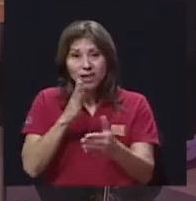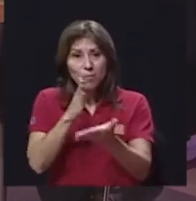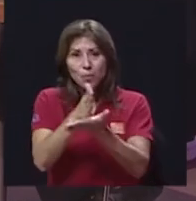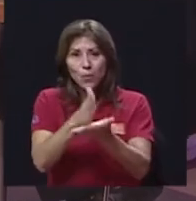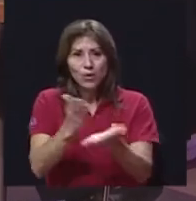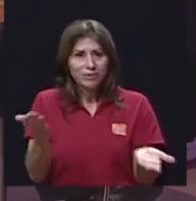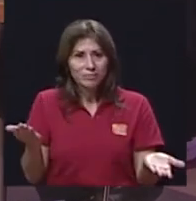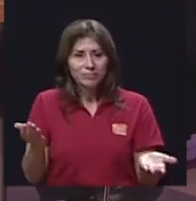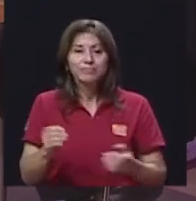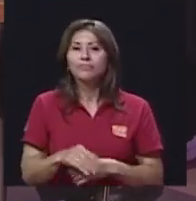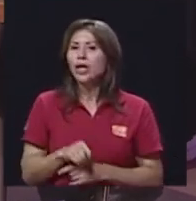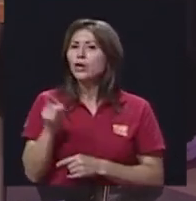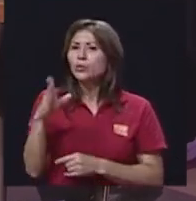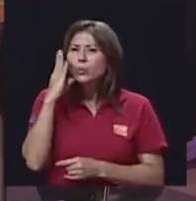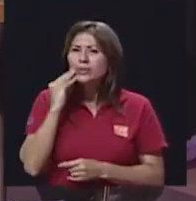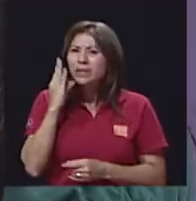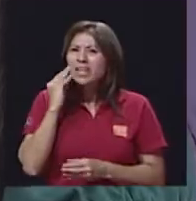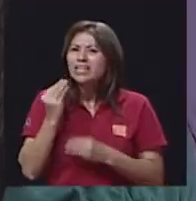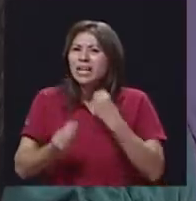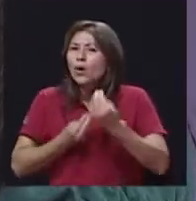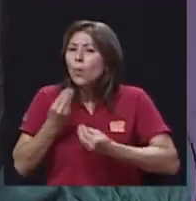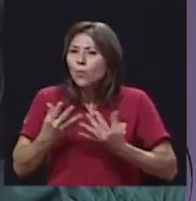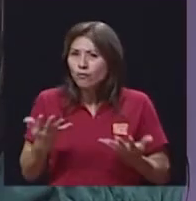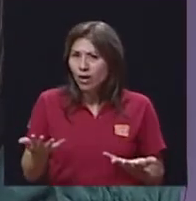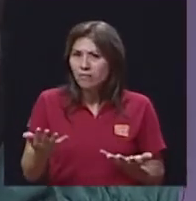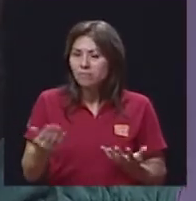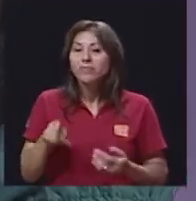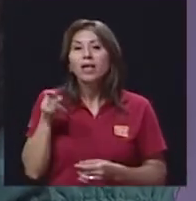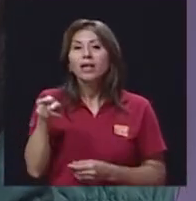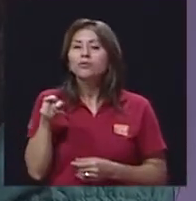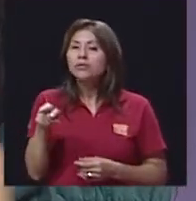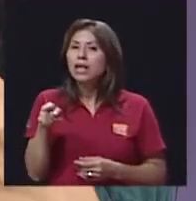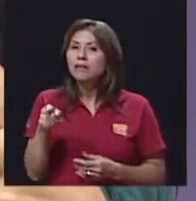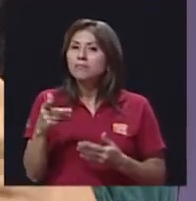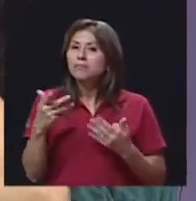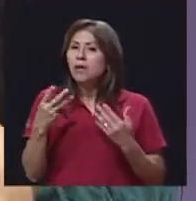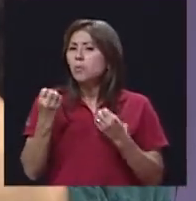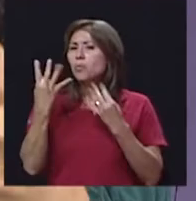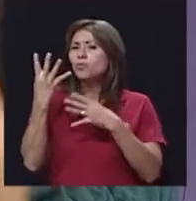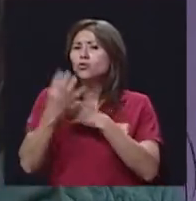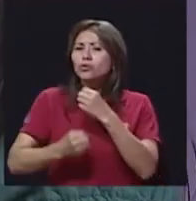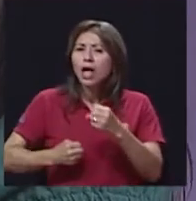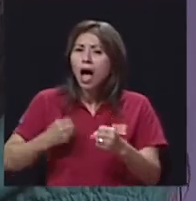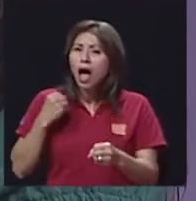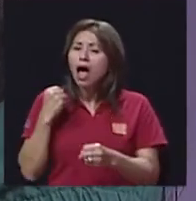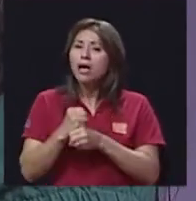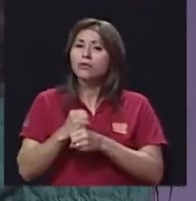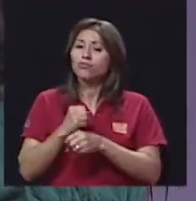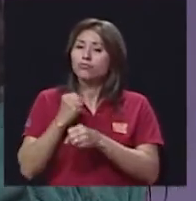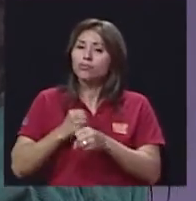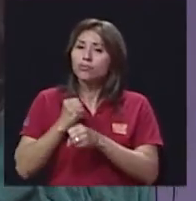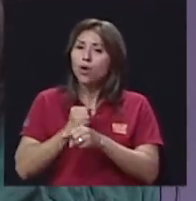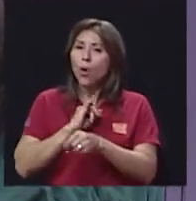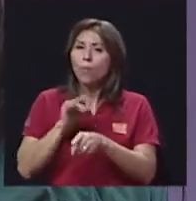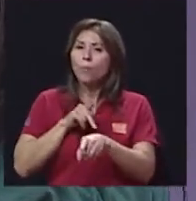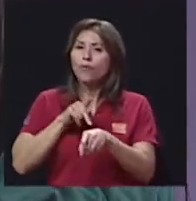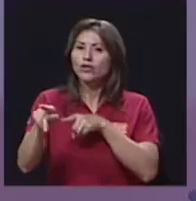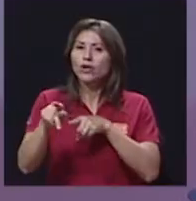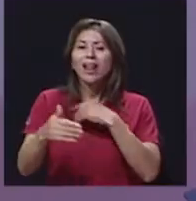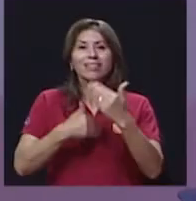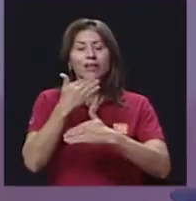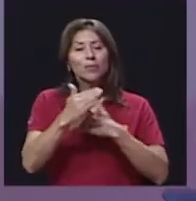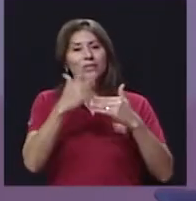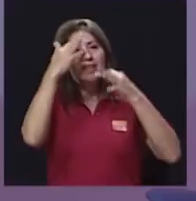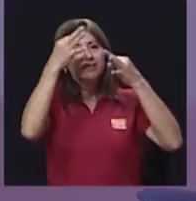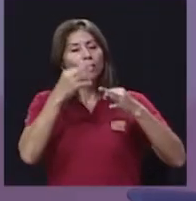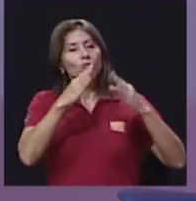en este sentido cómo fue esa elección digamos de después de vivir muchos años como profesional quedarte en la casa qué implicaciones tiene